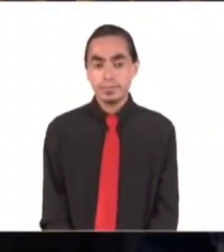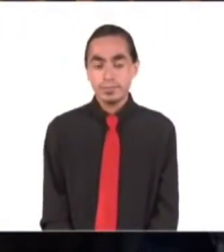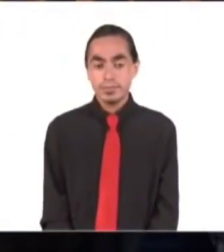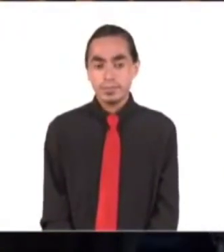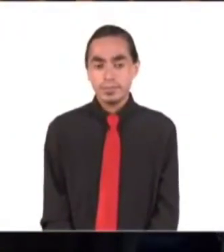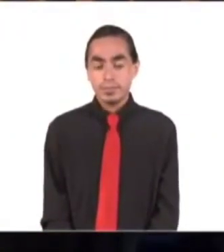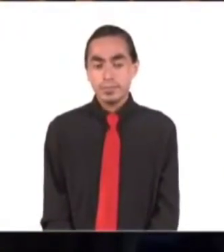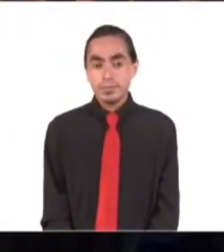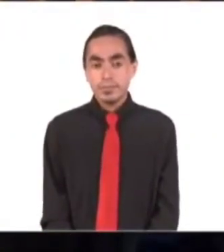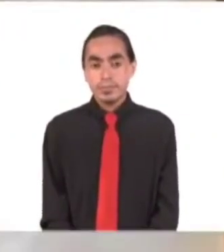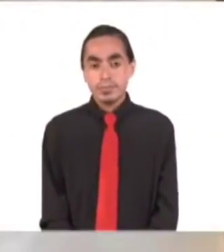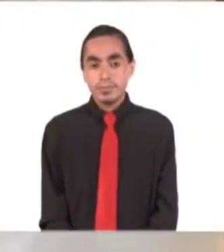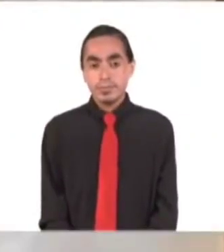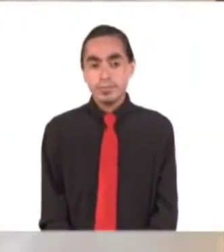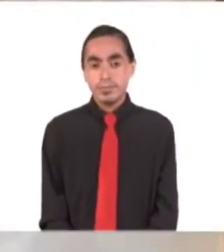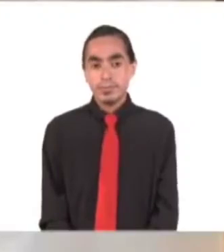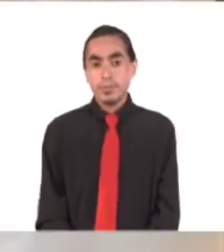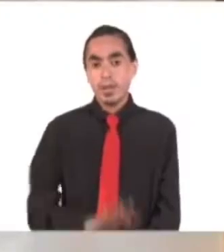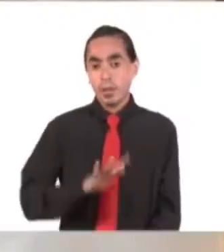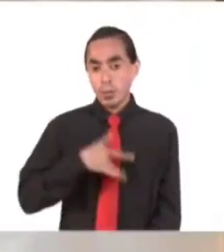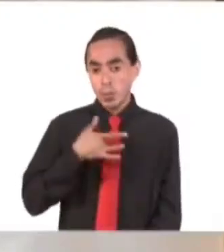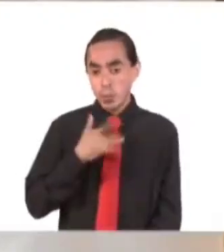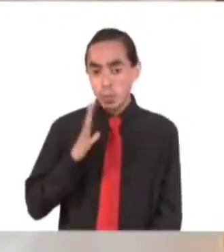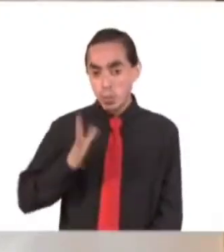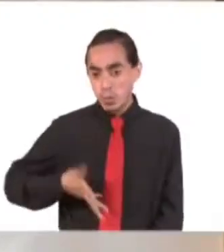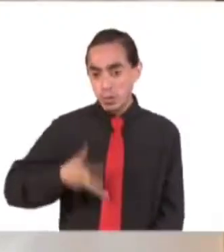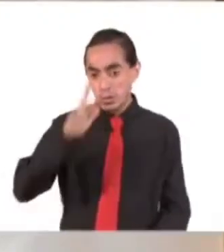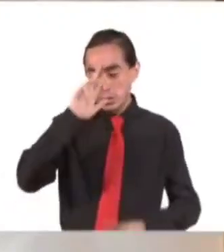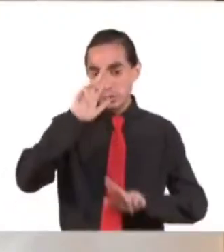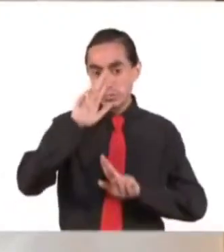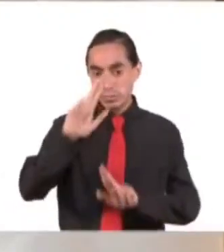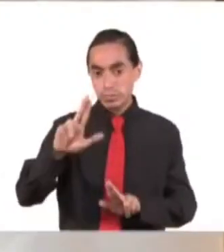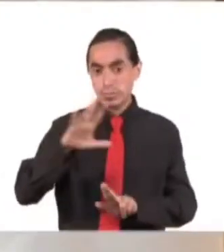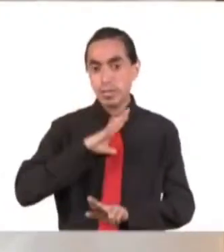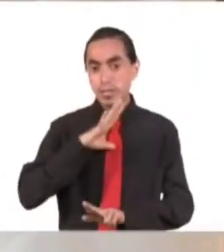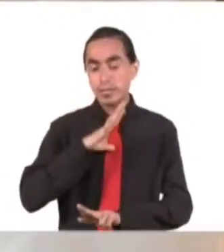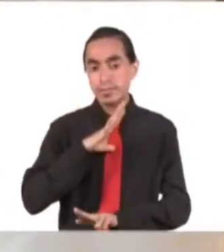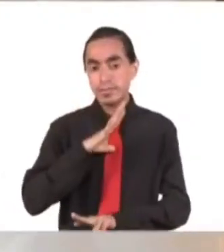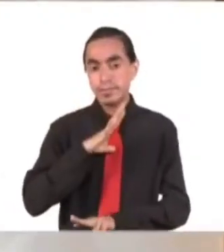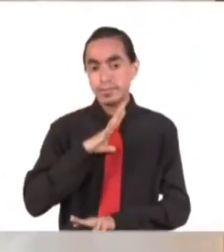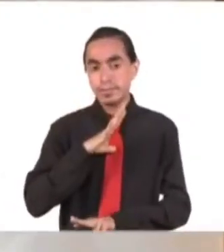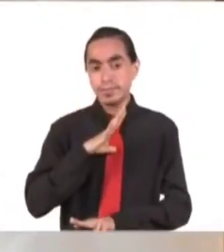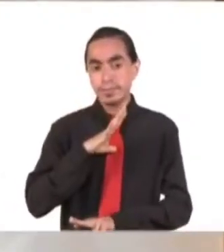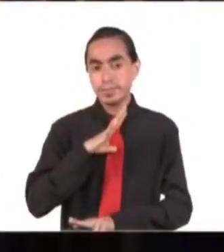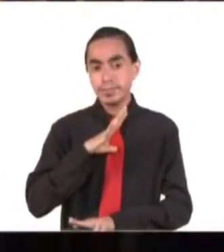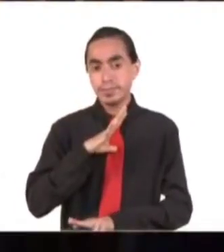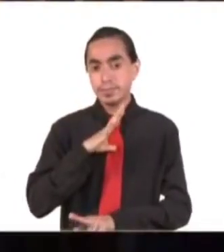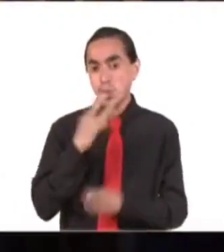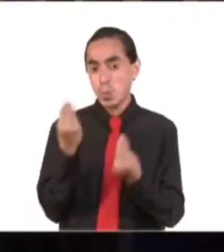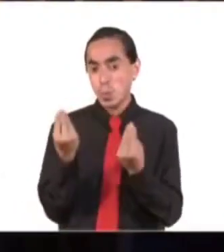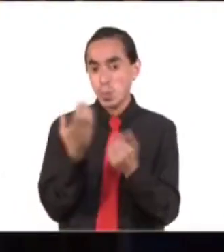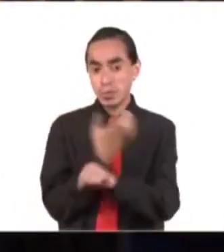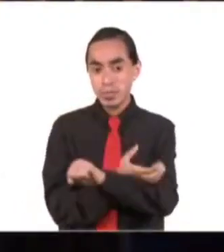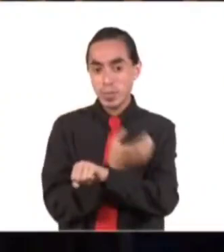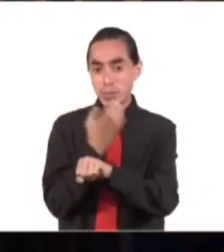Es realmente para mí un honor, Enrique Semo, Axel Didrikson, muchísimos